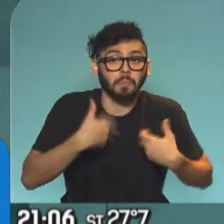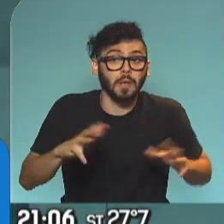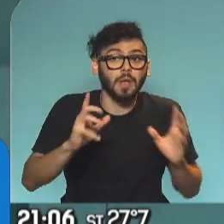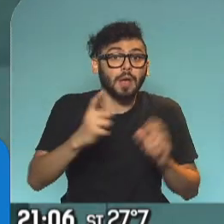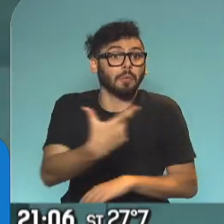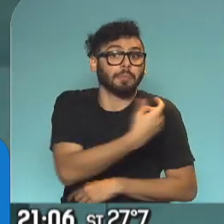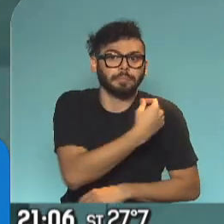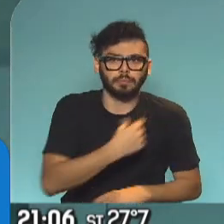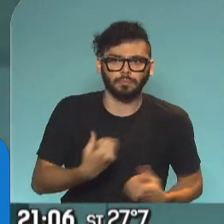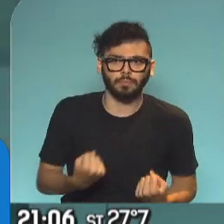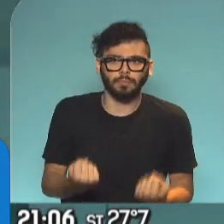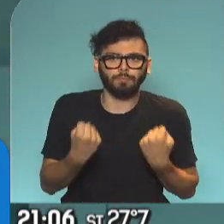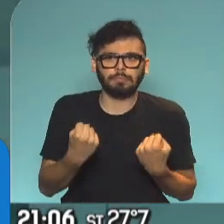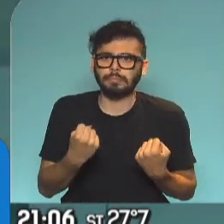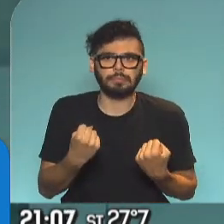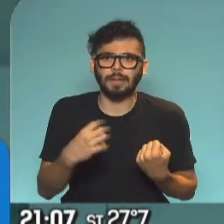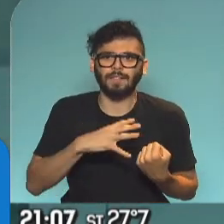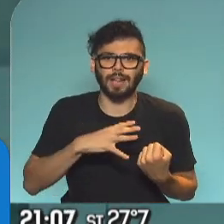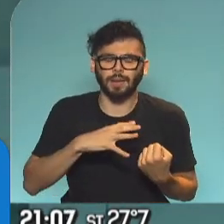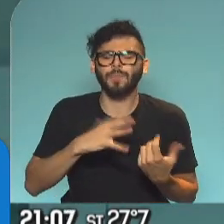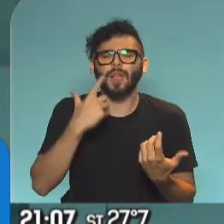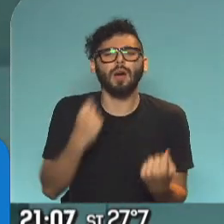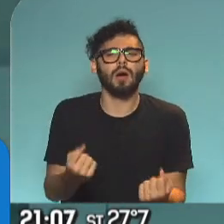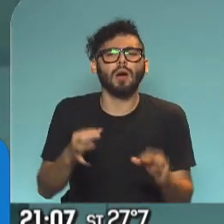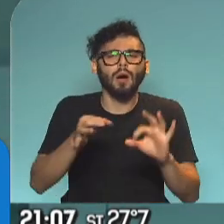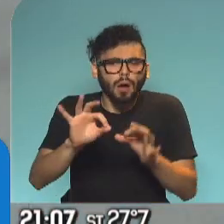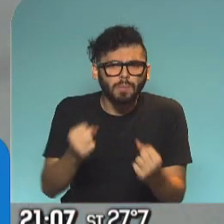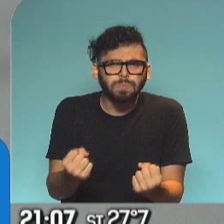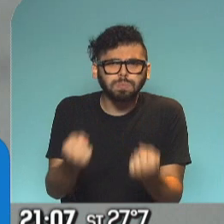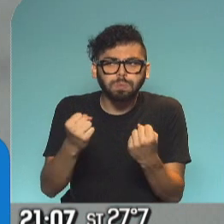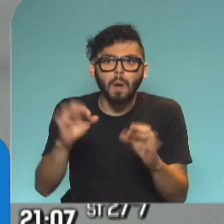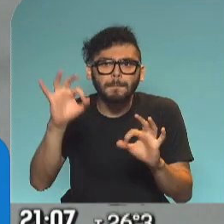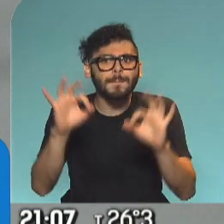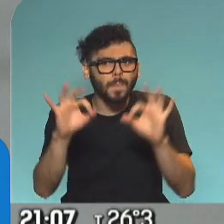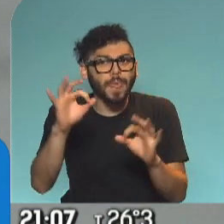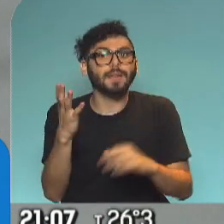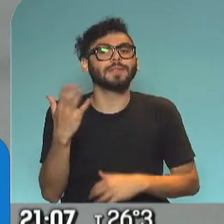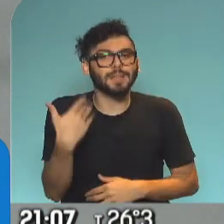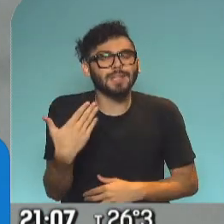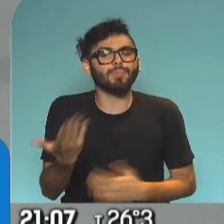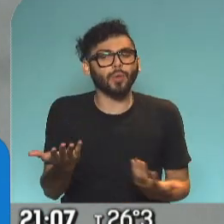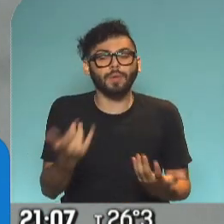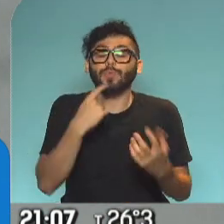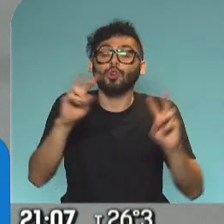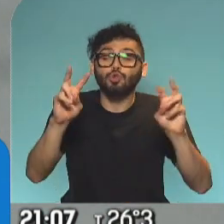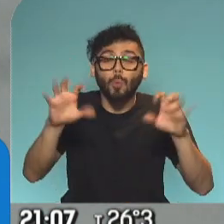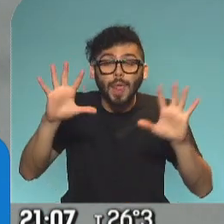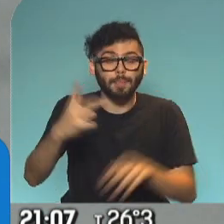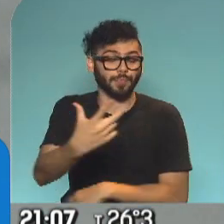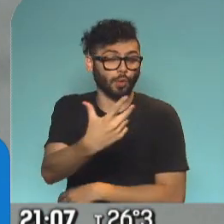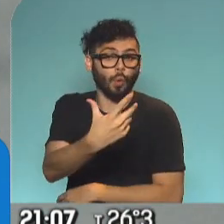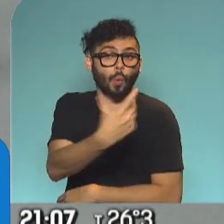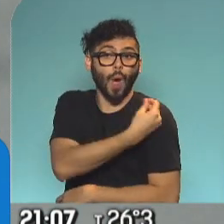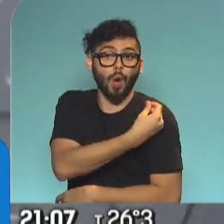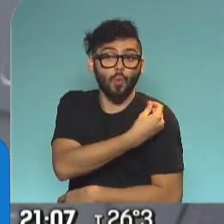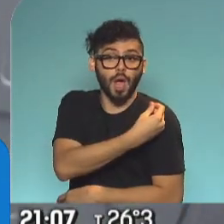defensa. Y uno puede medir esas defensas al tiempo de que usted se la aplica. Supuestamente esta vacuna se aplica una en el día